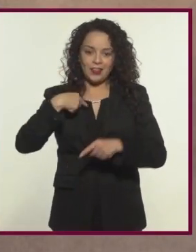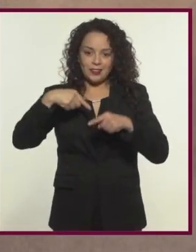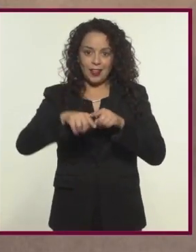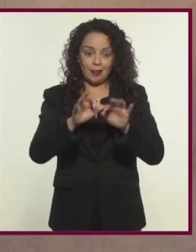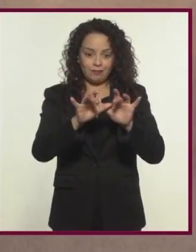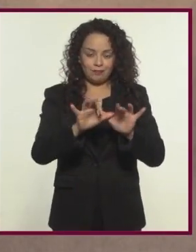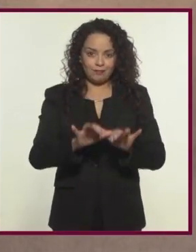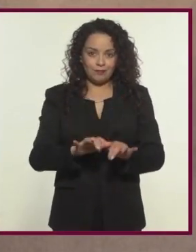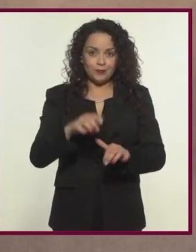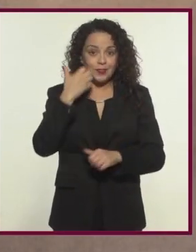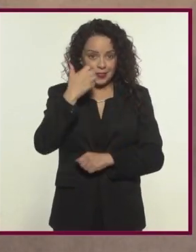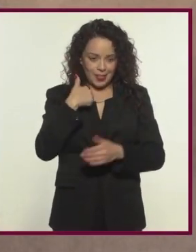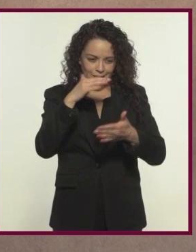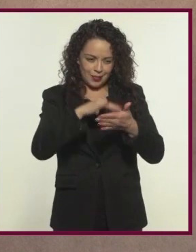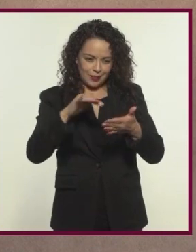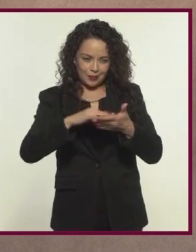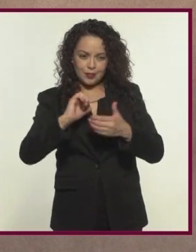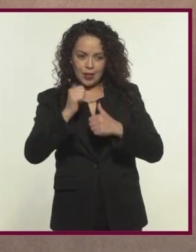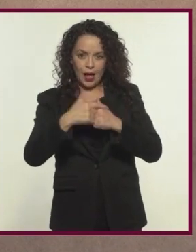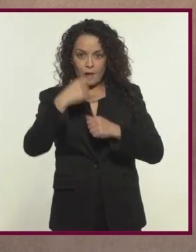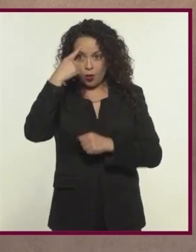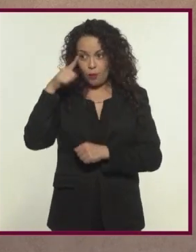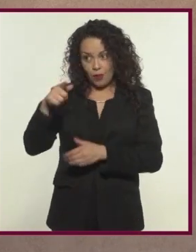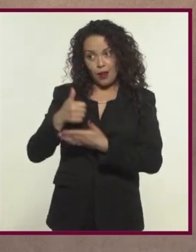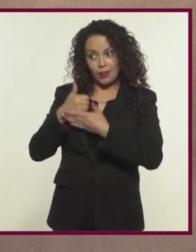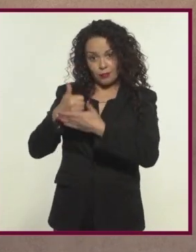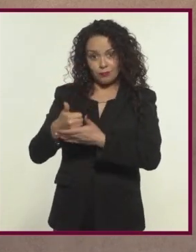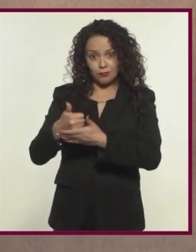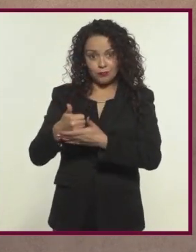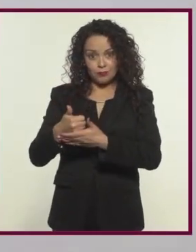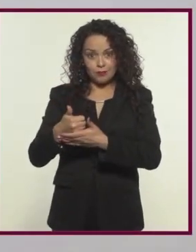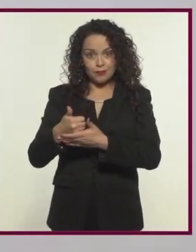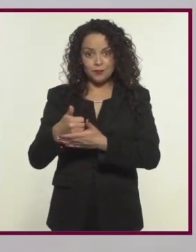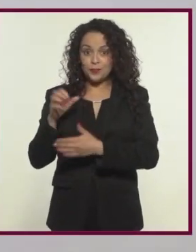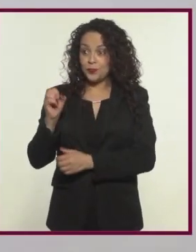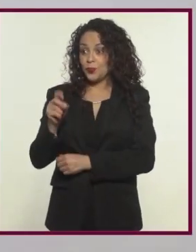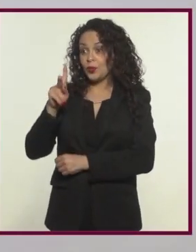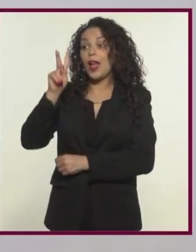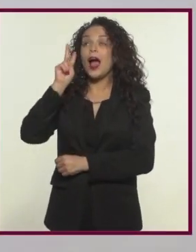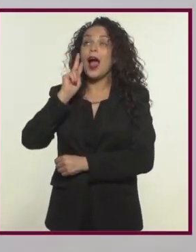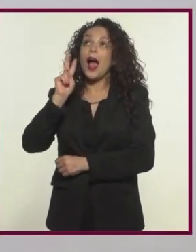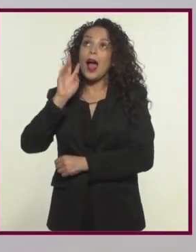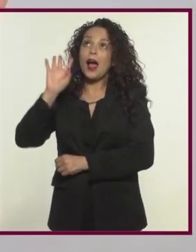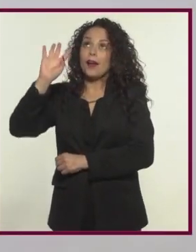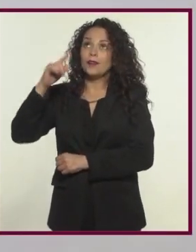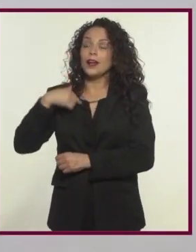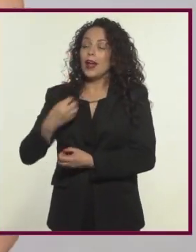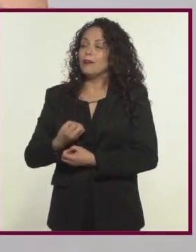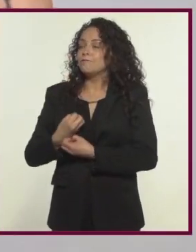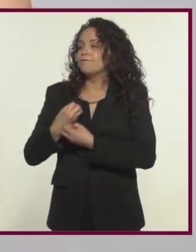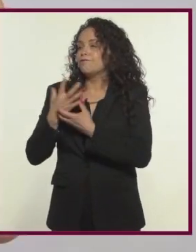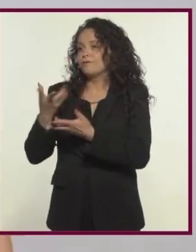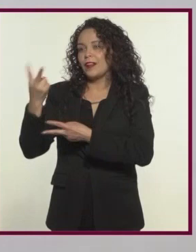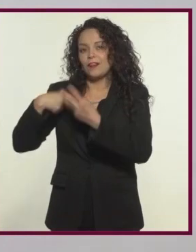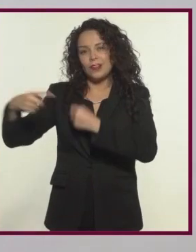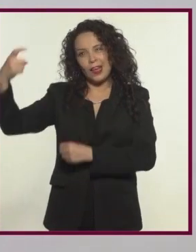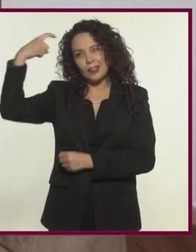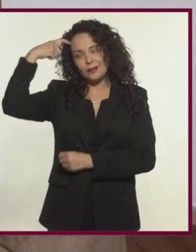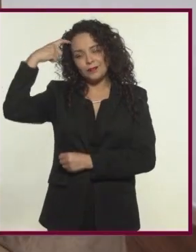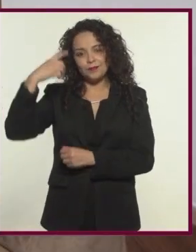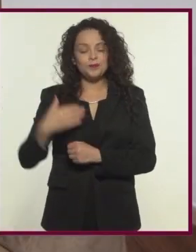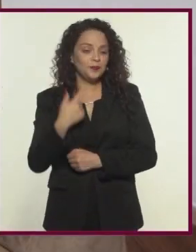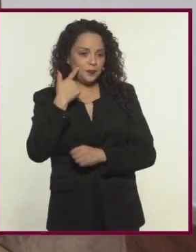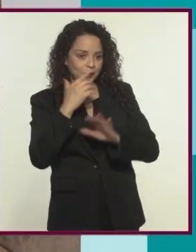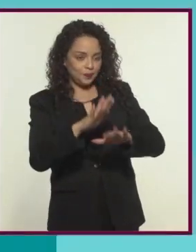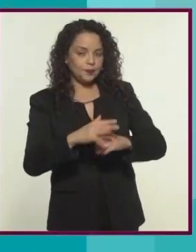empezar. ¿Quieres que te lea un poco de lo que llevo? A ver si te sirve para empezar. Bueno, a ver si me llega la inspiración.